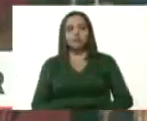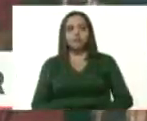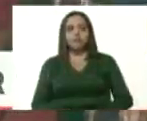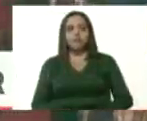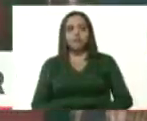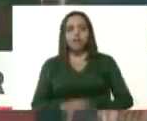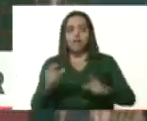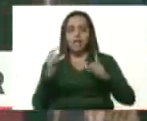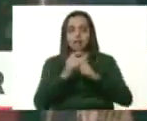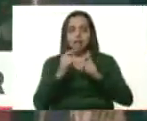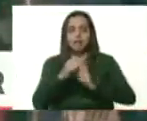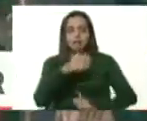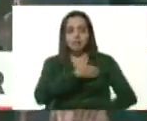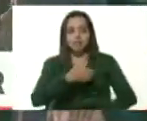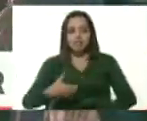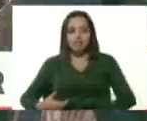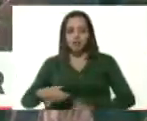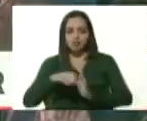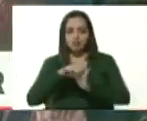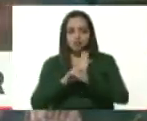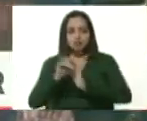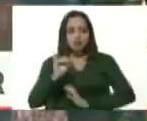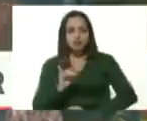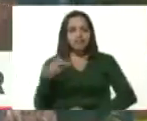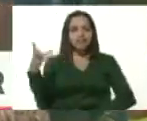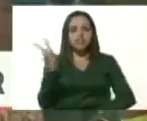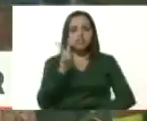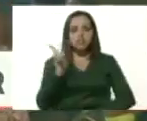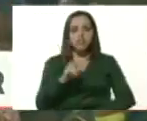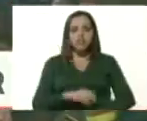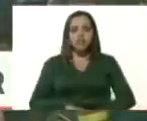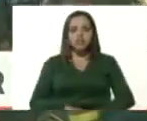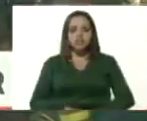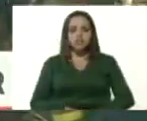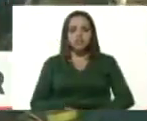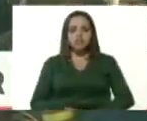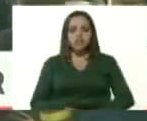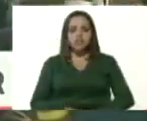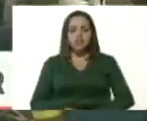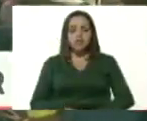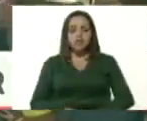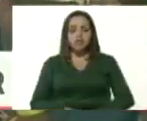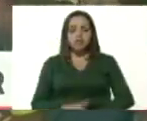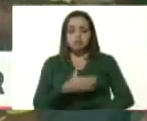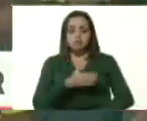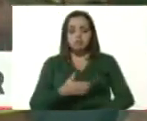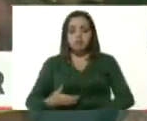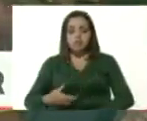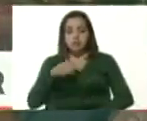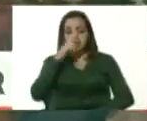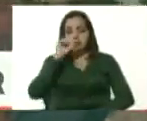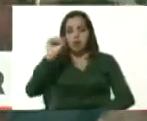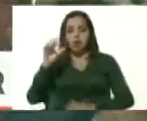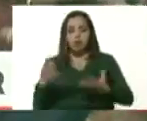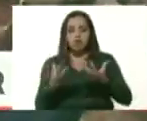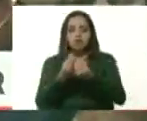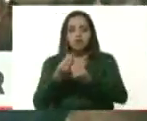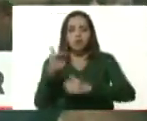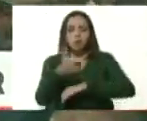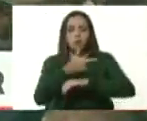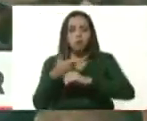palabras del presidente constitucional de la República Bolivariana de Venezuela, Nicolás Maduro, en compañía del gobernador del